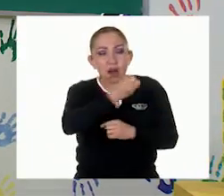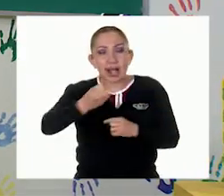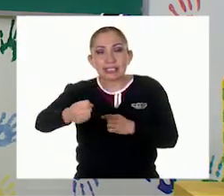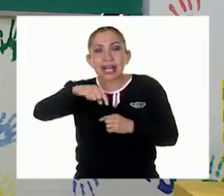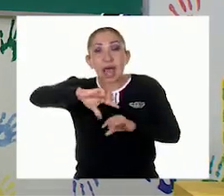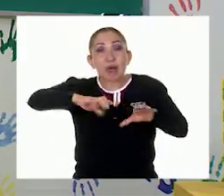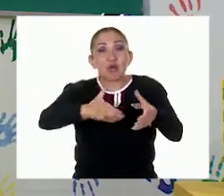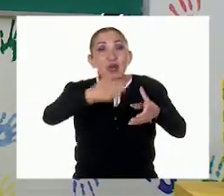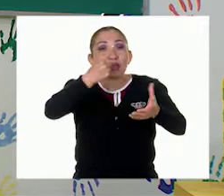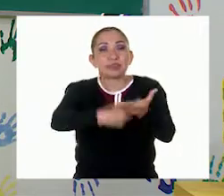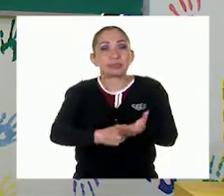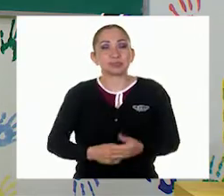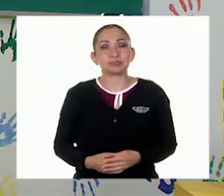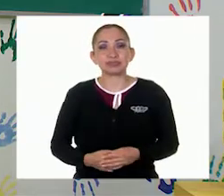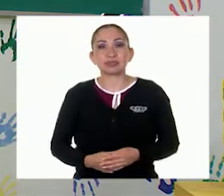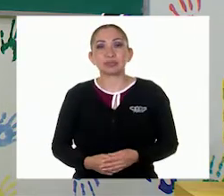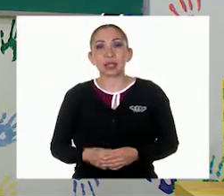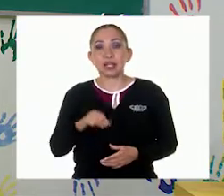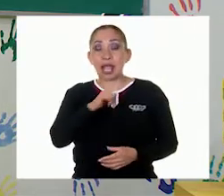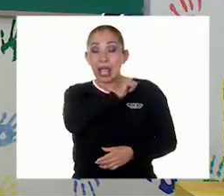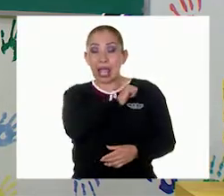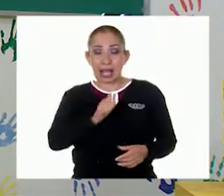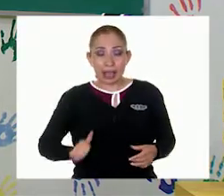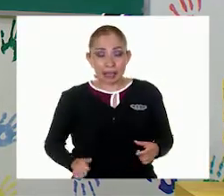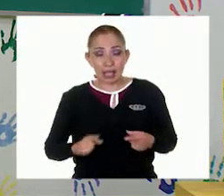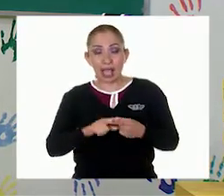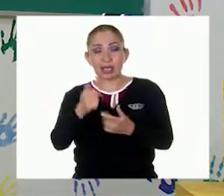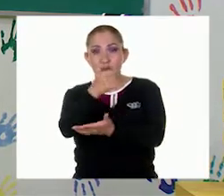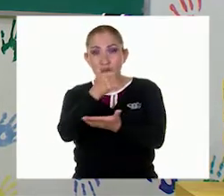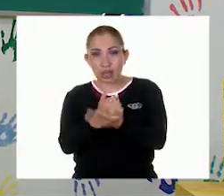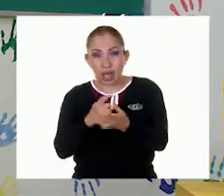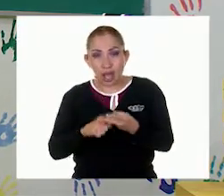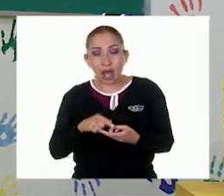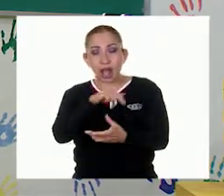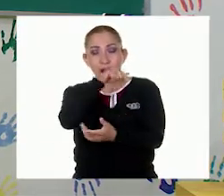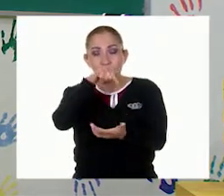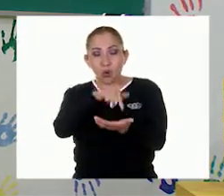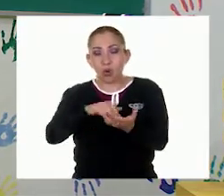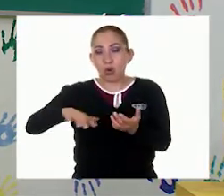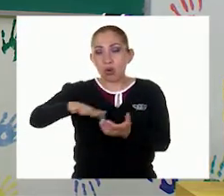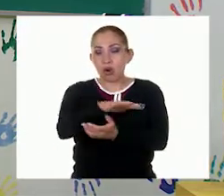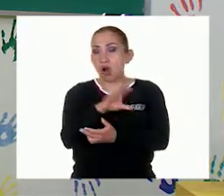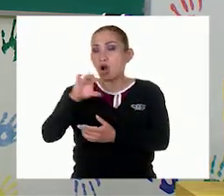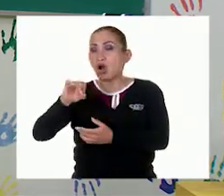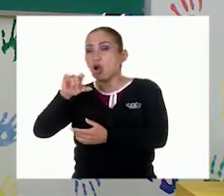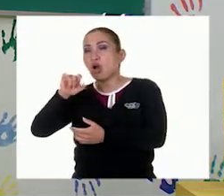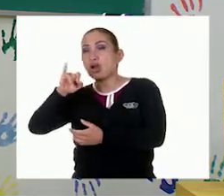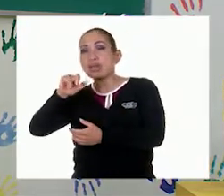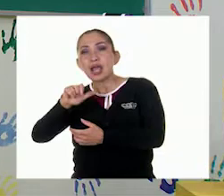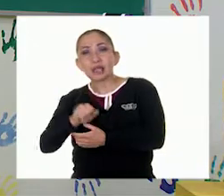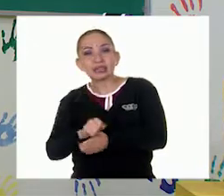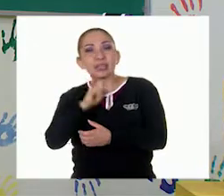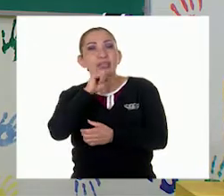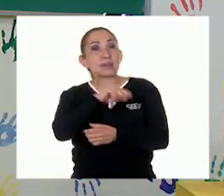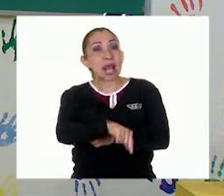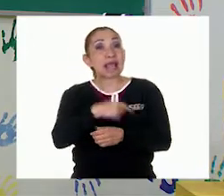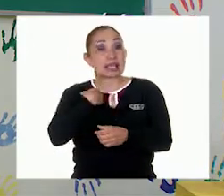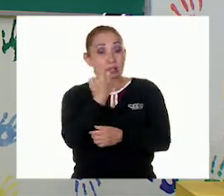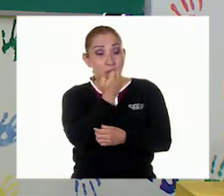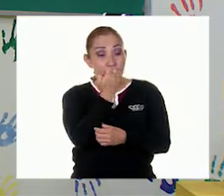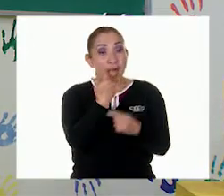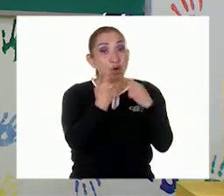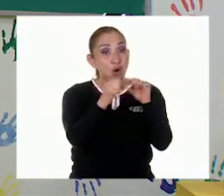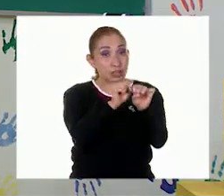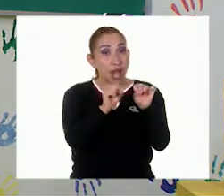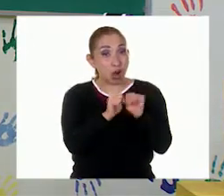nuestras comunidades. Alcaldías, ciudades, localidades, colonias e incluso en nuestras escuelas